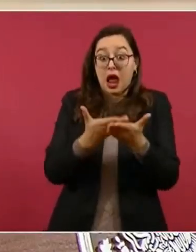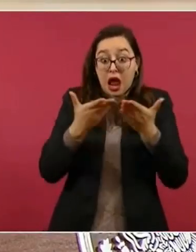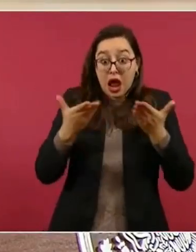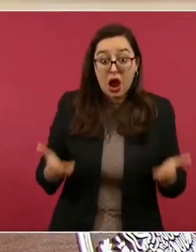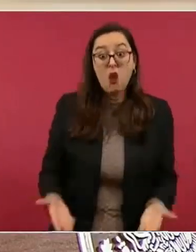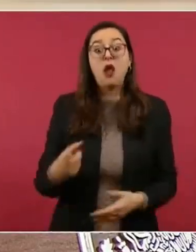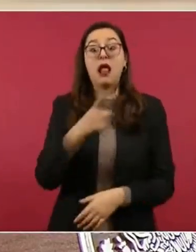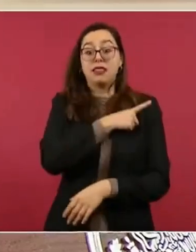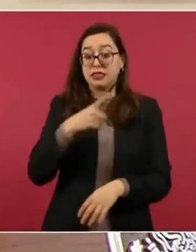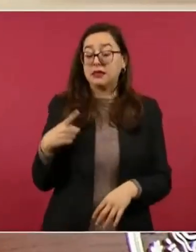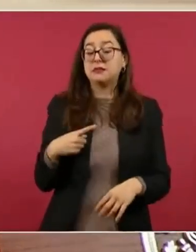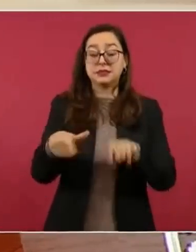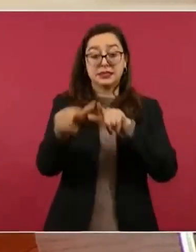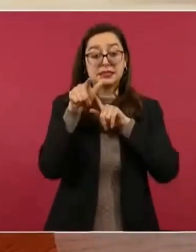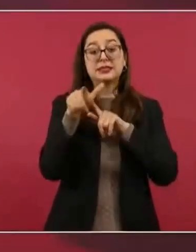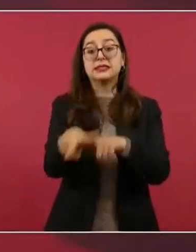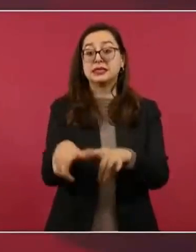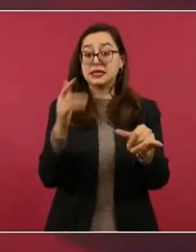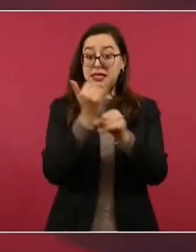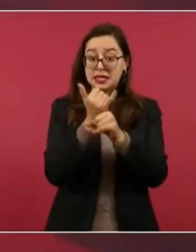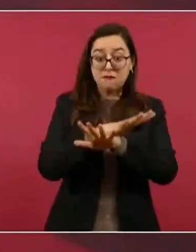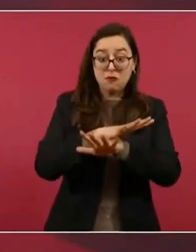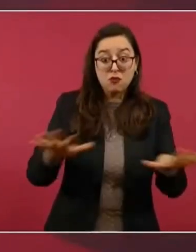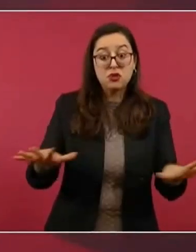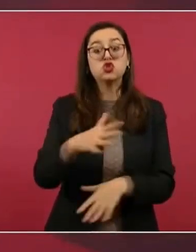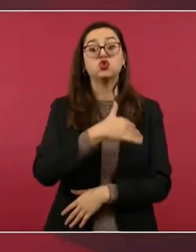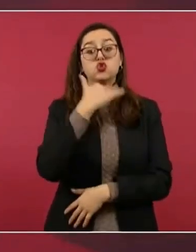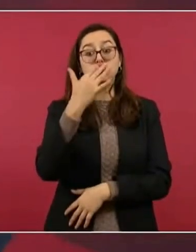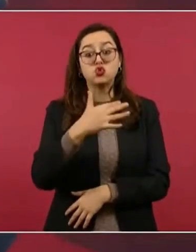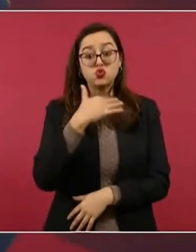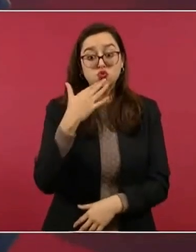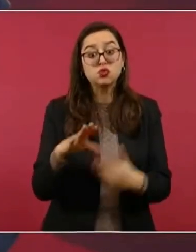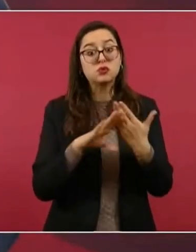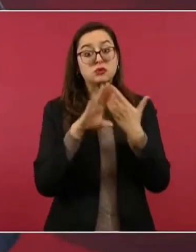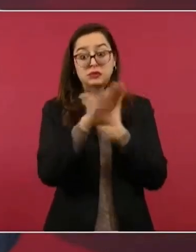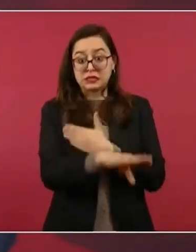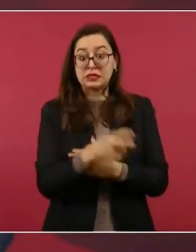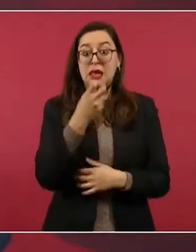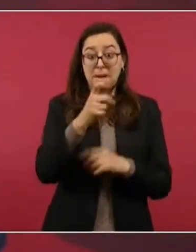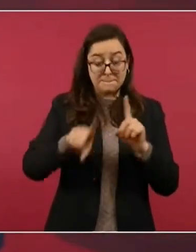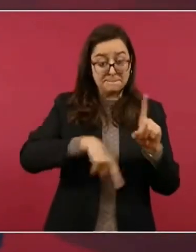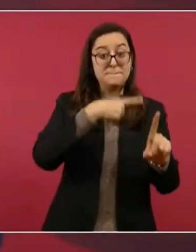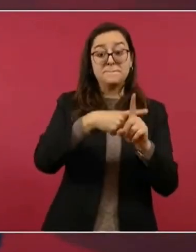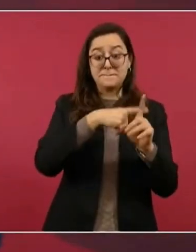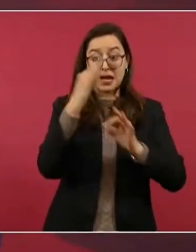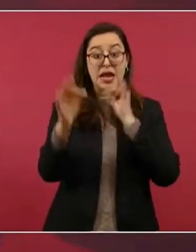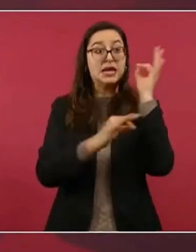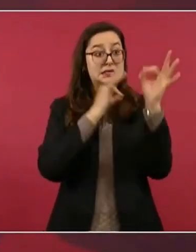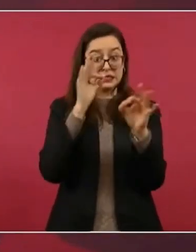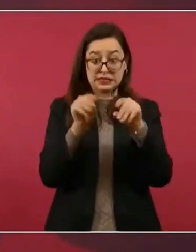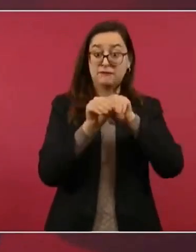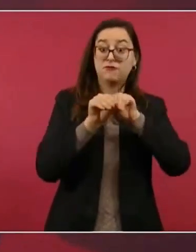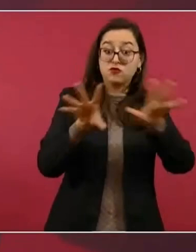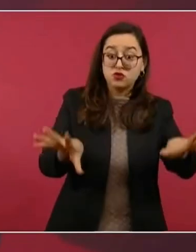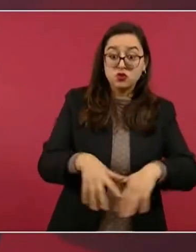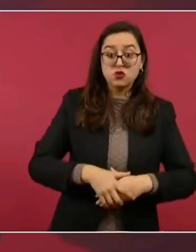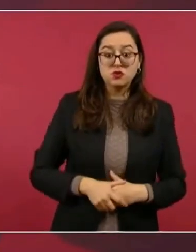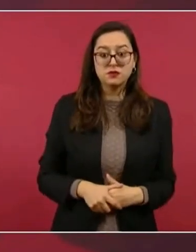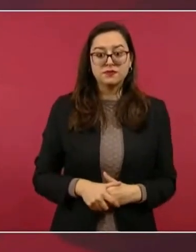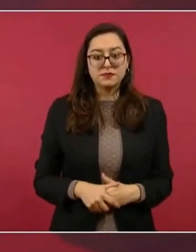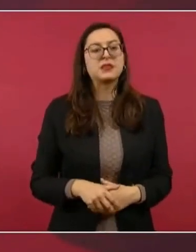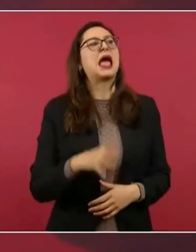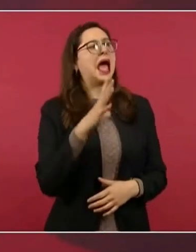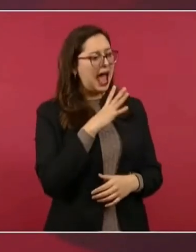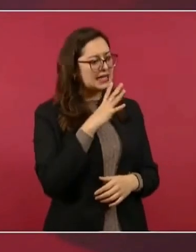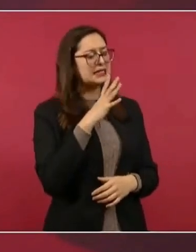buenas instituciones sí, para sí, combatir la sí, corrupción, sí. aunado a lo que usted menciona, Sí, pero ya buenos funcionarios. existen, ya existen.